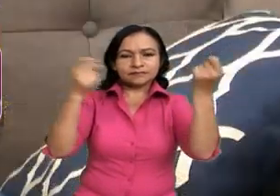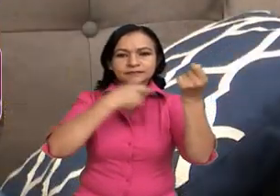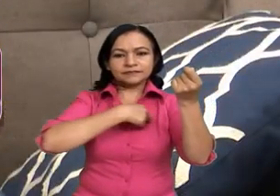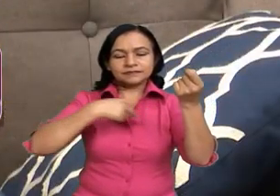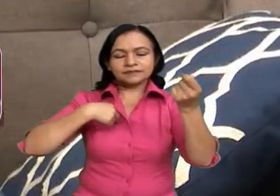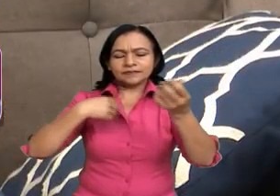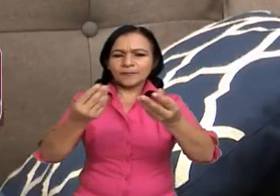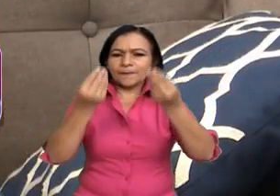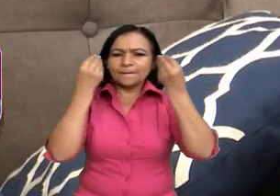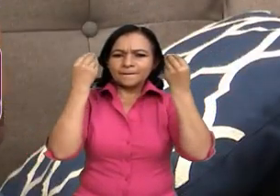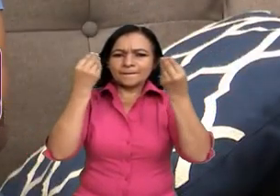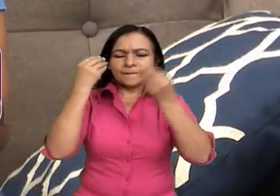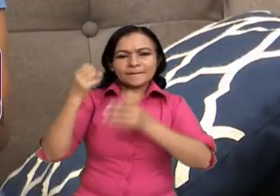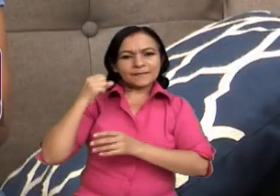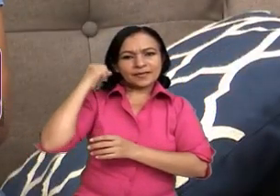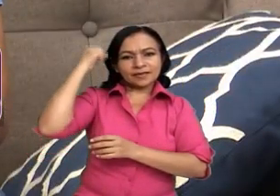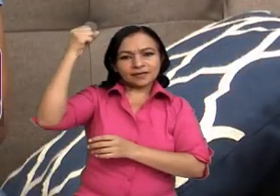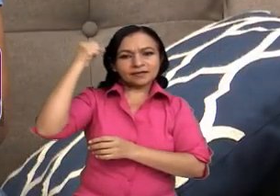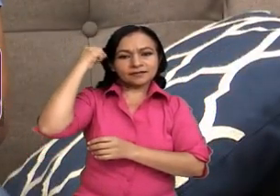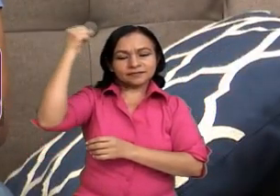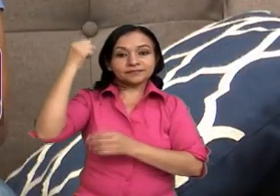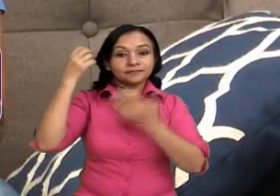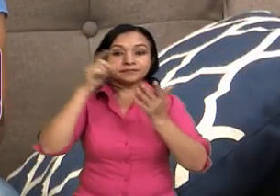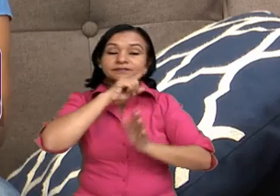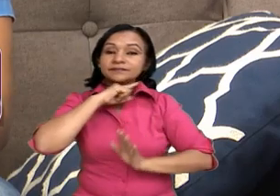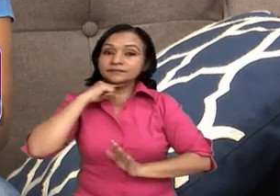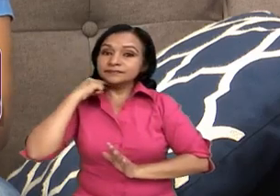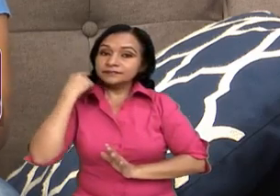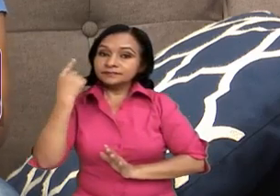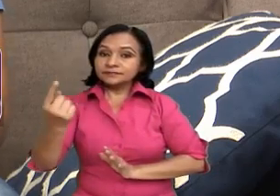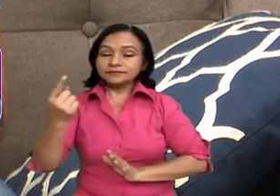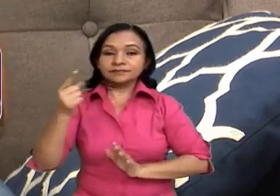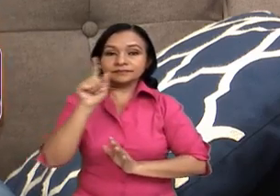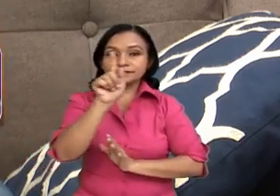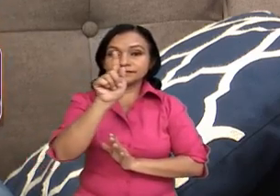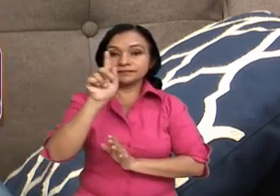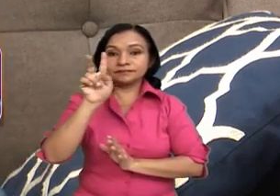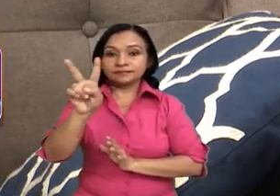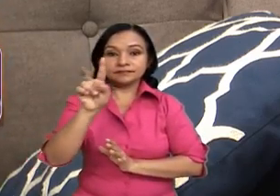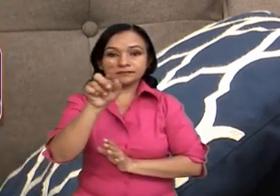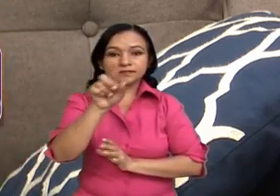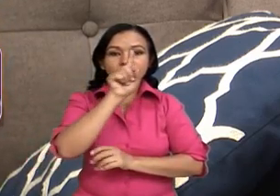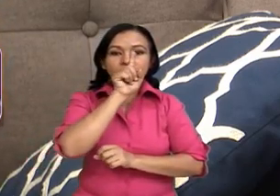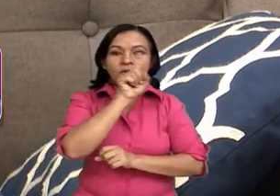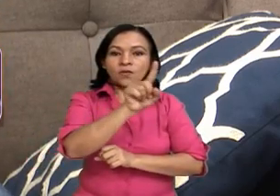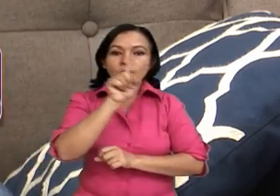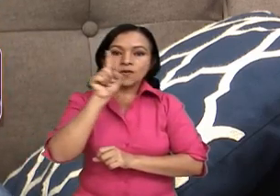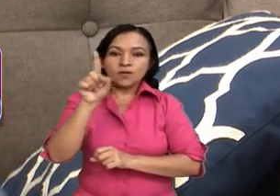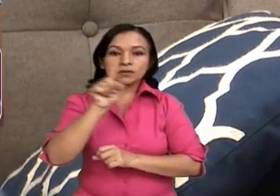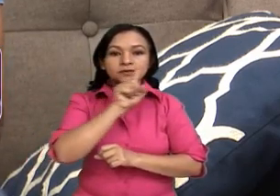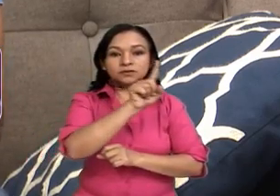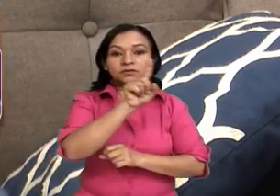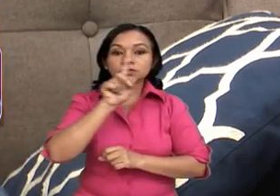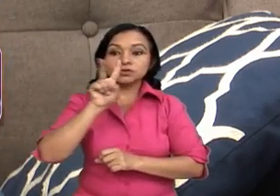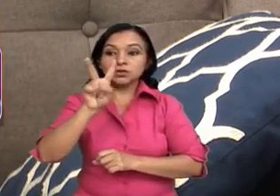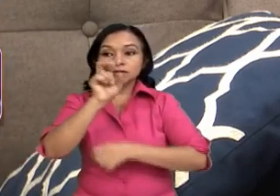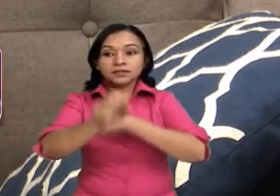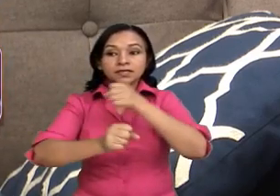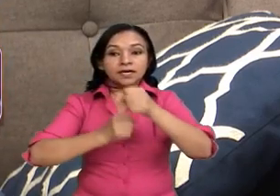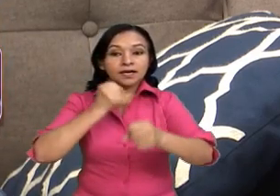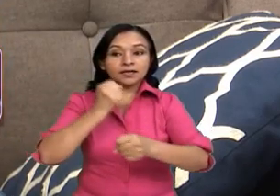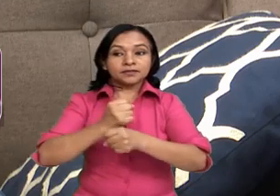con mucha victoria. Y es verdad, podrían decir, bueno, nuestra televidente, apenas 11 años, 12 años de gestión, 2007